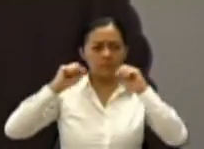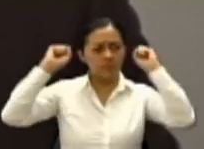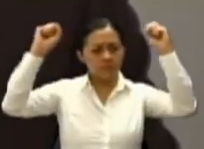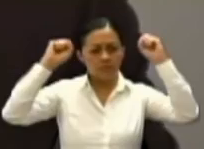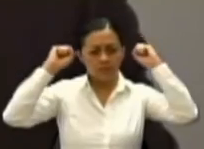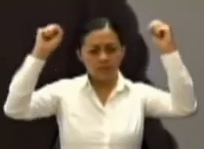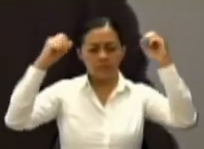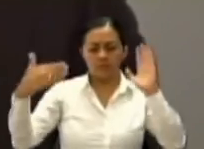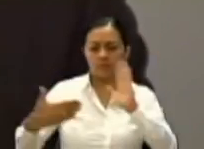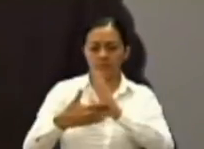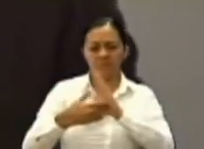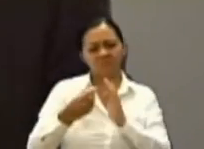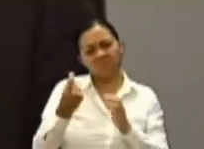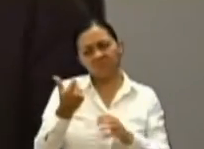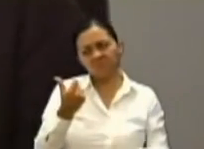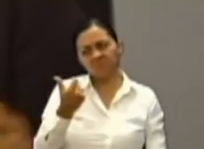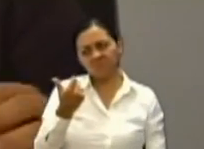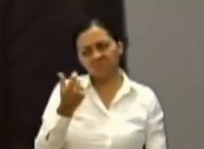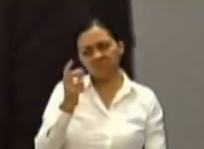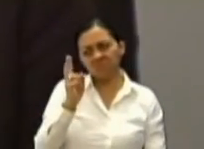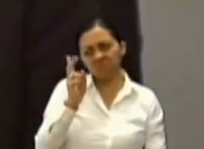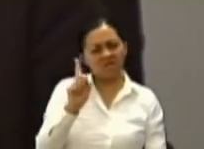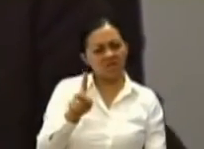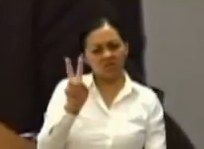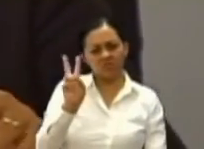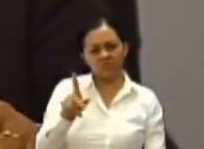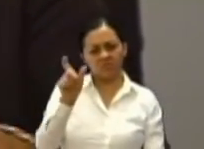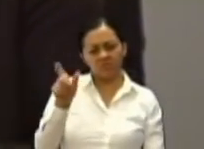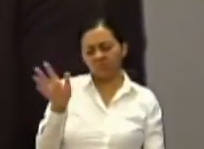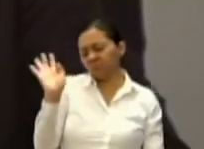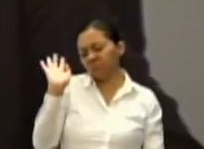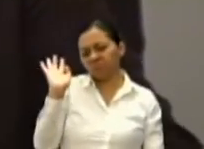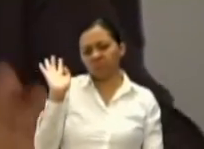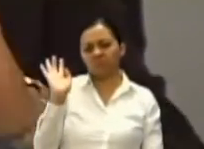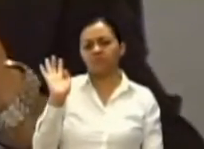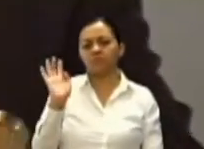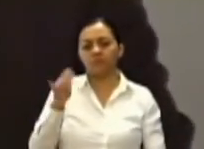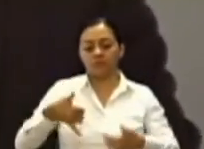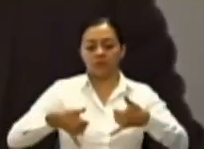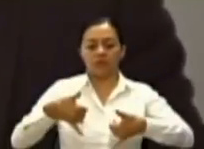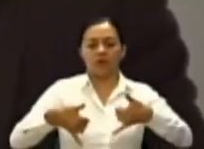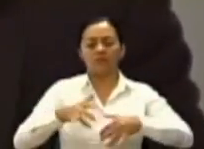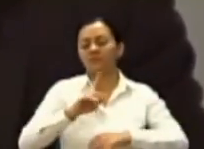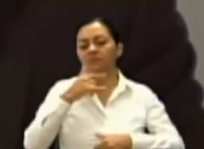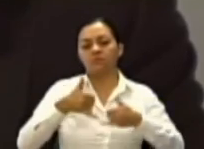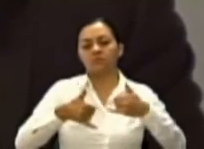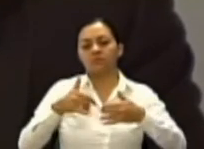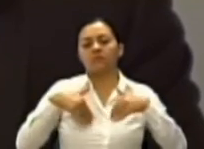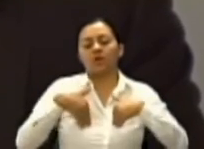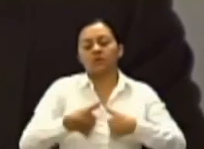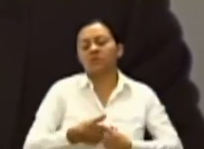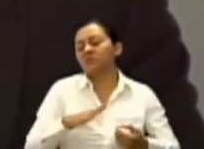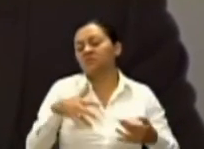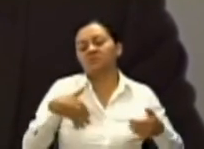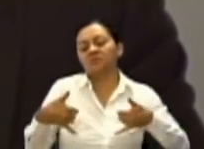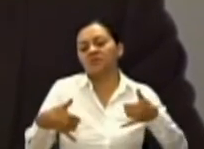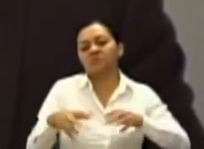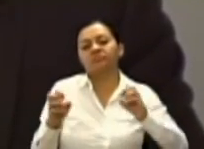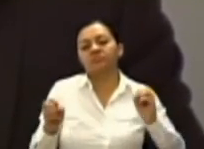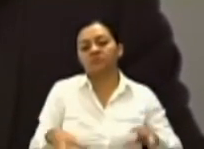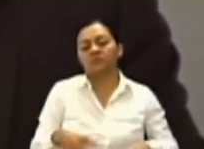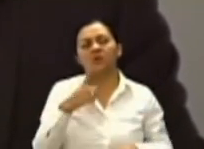candelera unas 1.200 personas porque se cansaron del asilo de las señoras con tacones altos cetera se retiraron a mitad del camino ahora digo unos